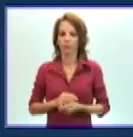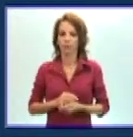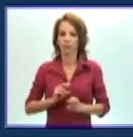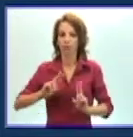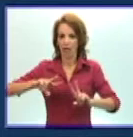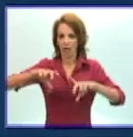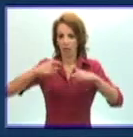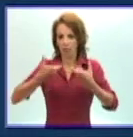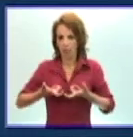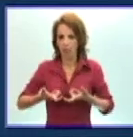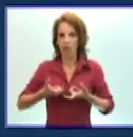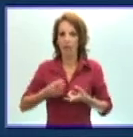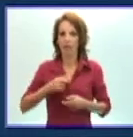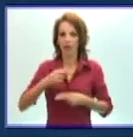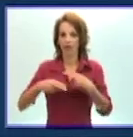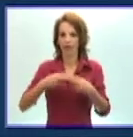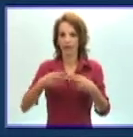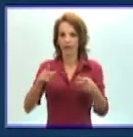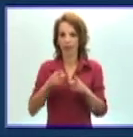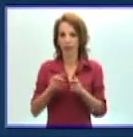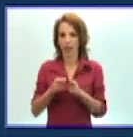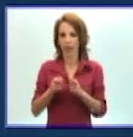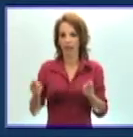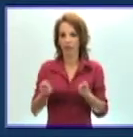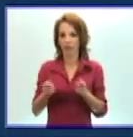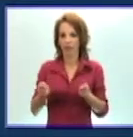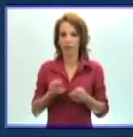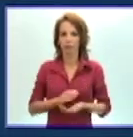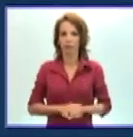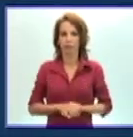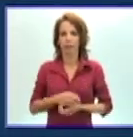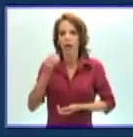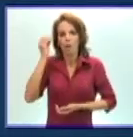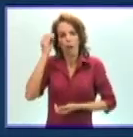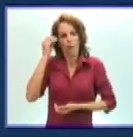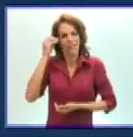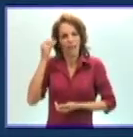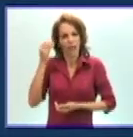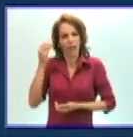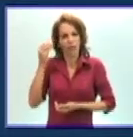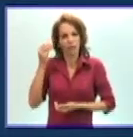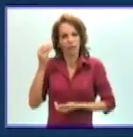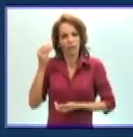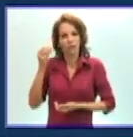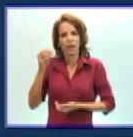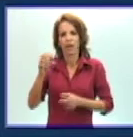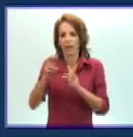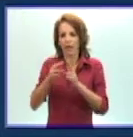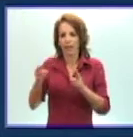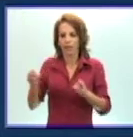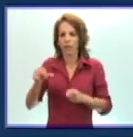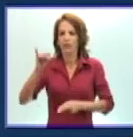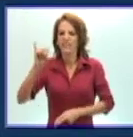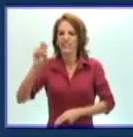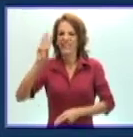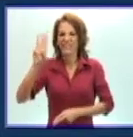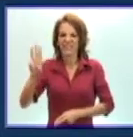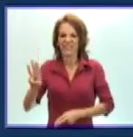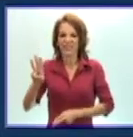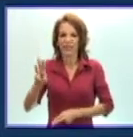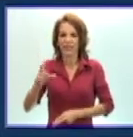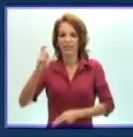medición. Vamos a suponer que la medición sea de 63 centímetros cúbicos. ¿Qué debemos